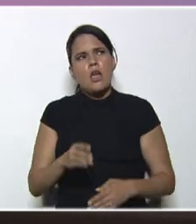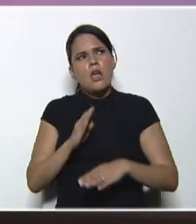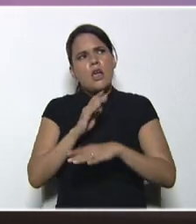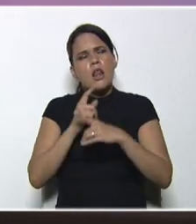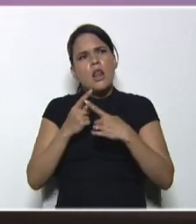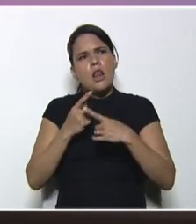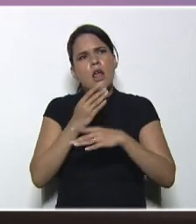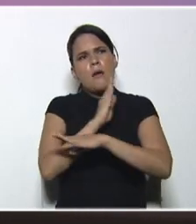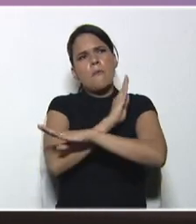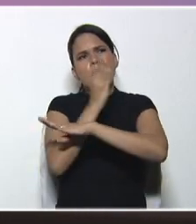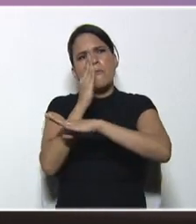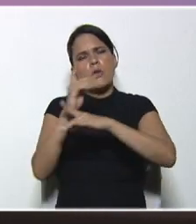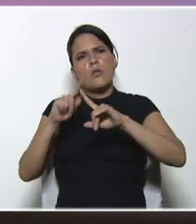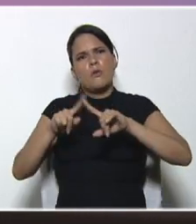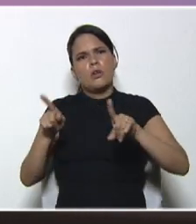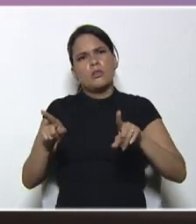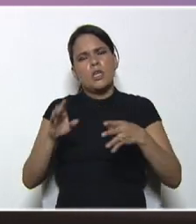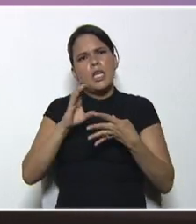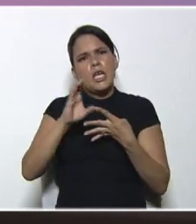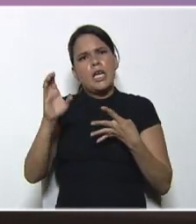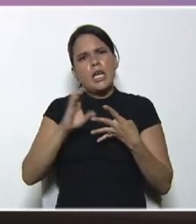se clasifica en